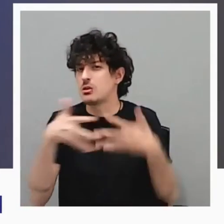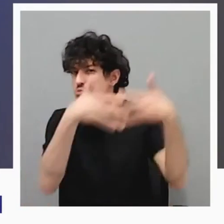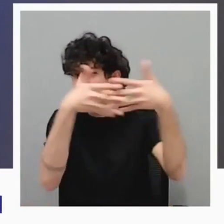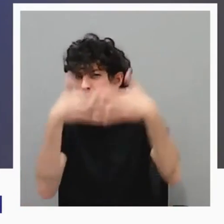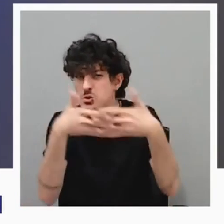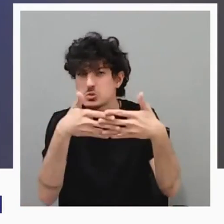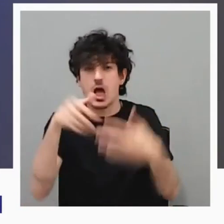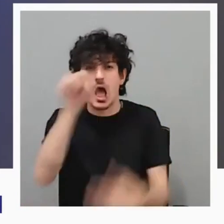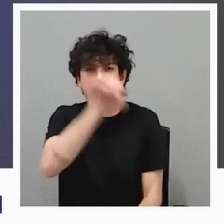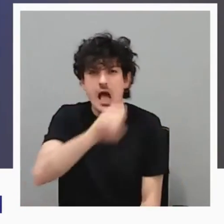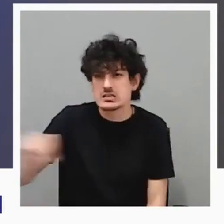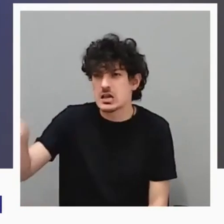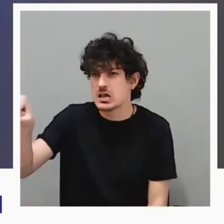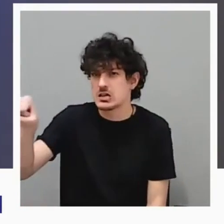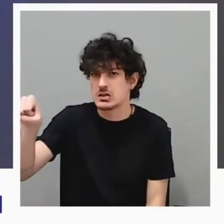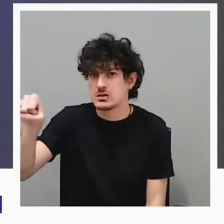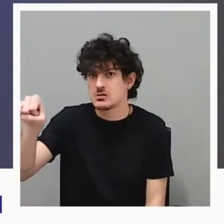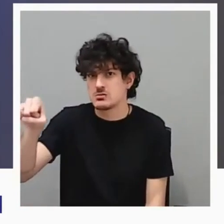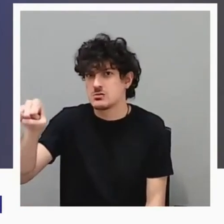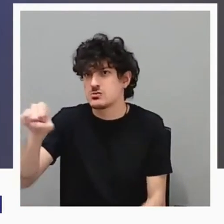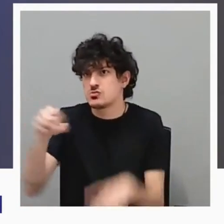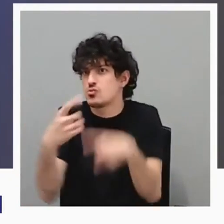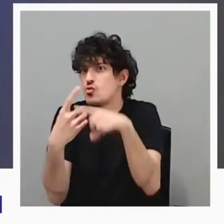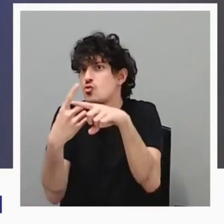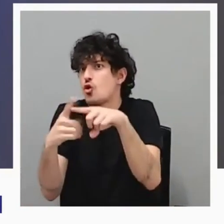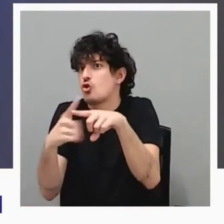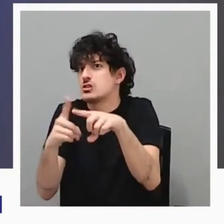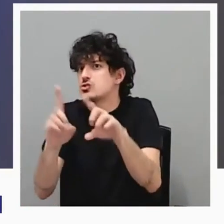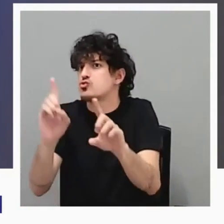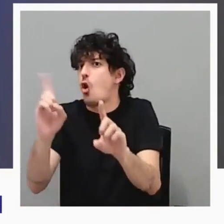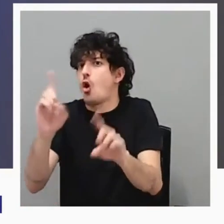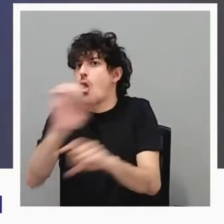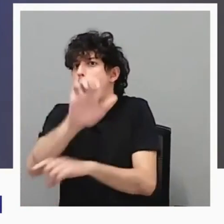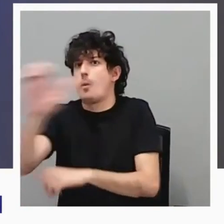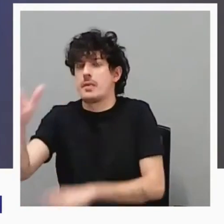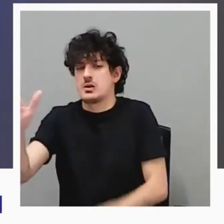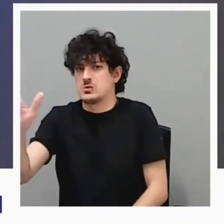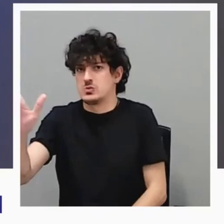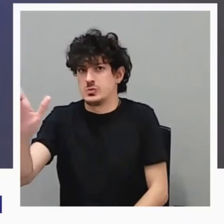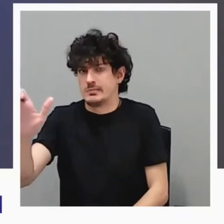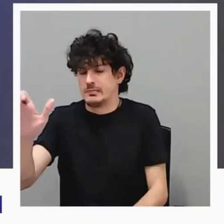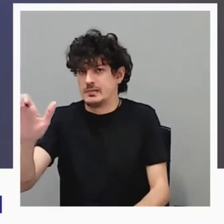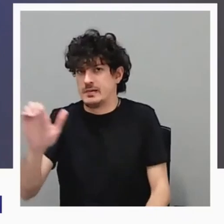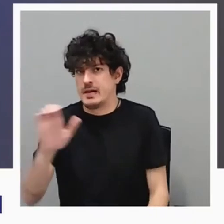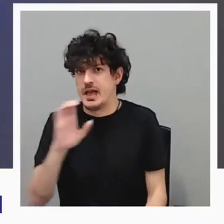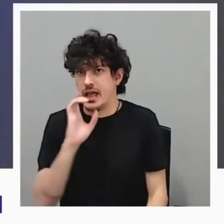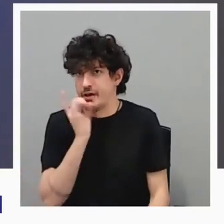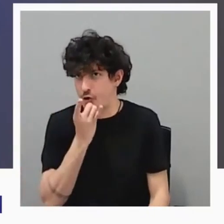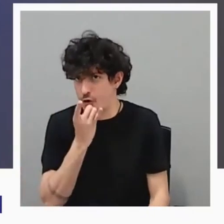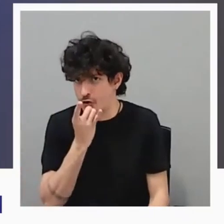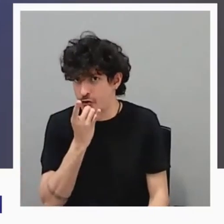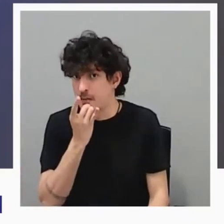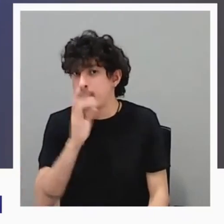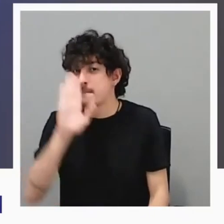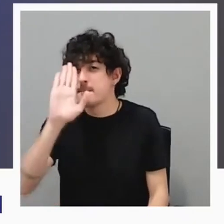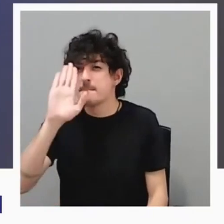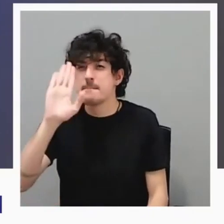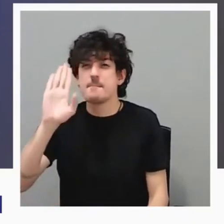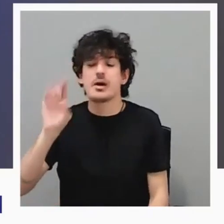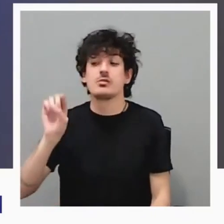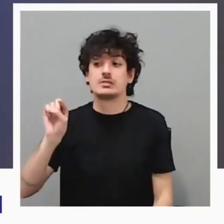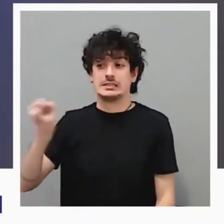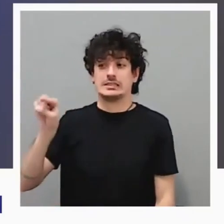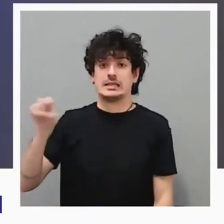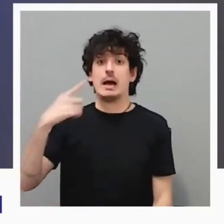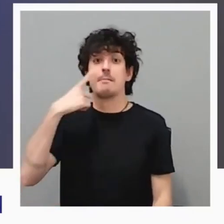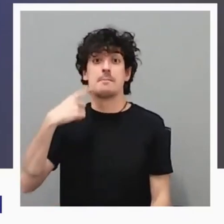cosa de europeos, graso error, pero bueno, te juro que esa es la sensación que te llevas. Sin embargo, este banco, un banco